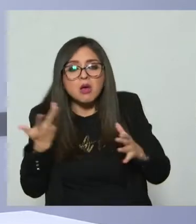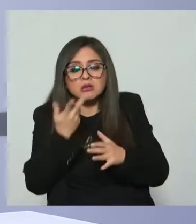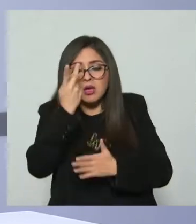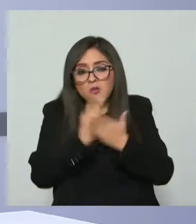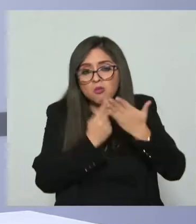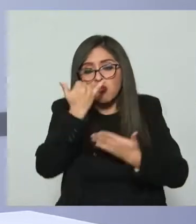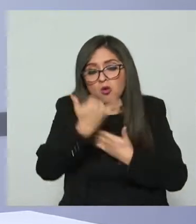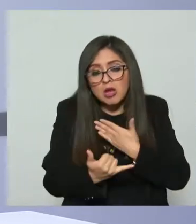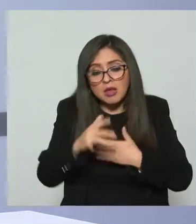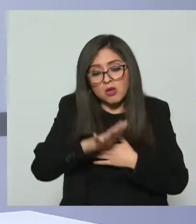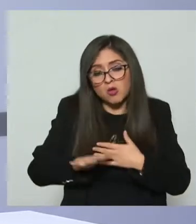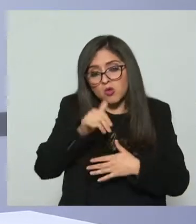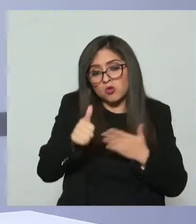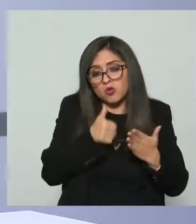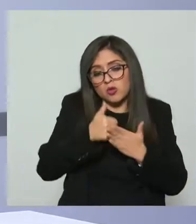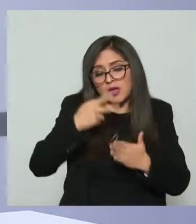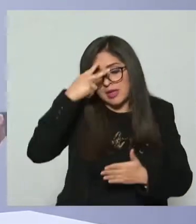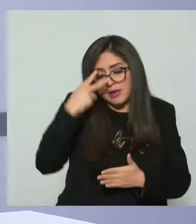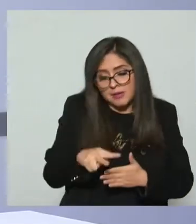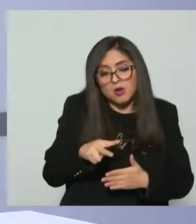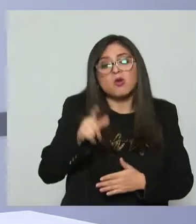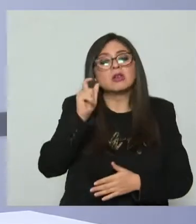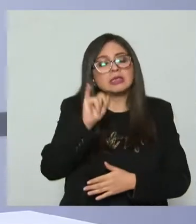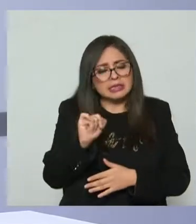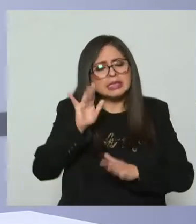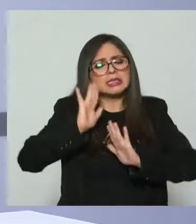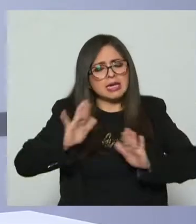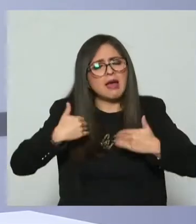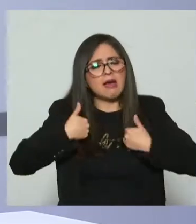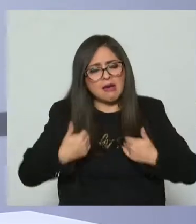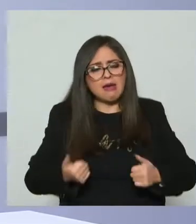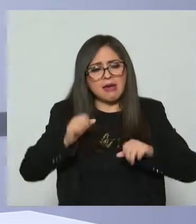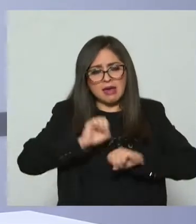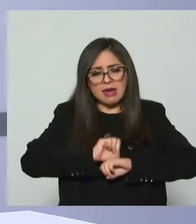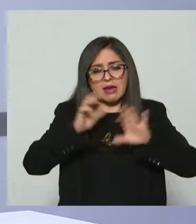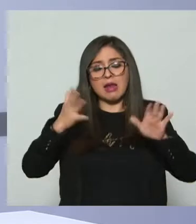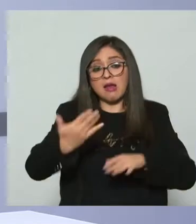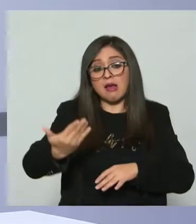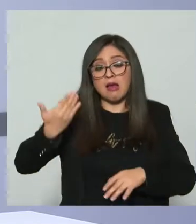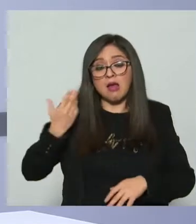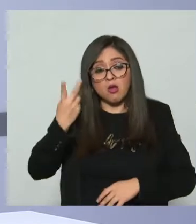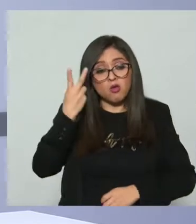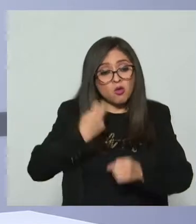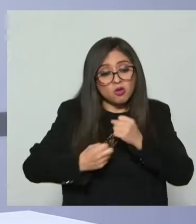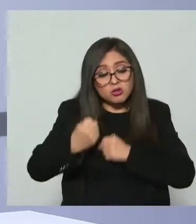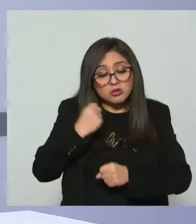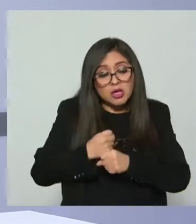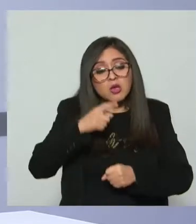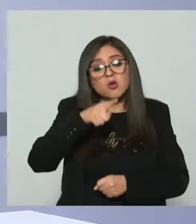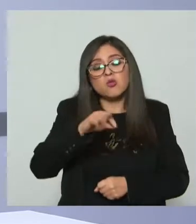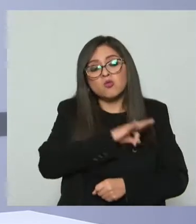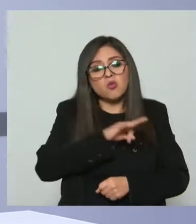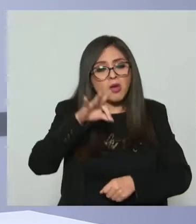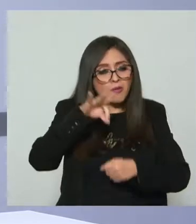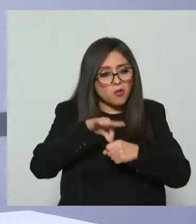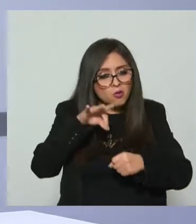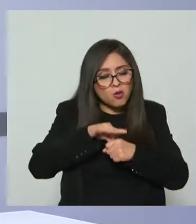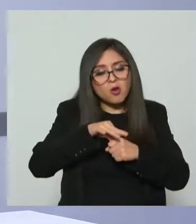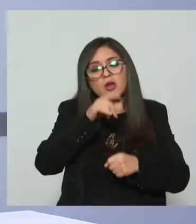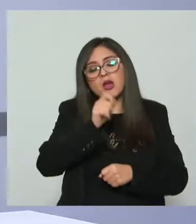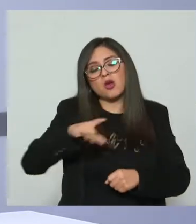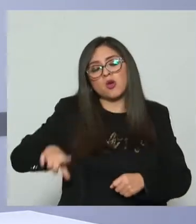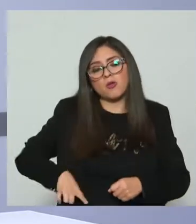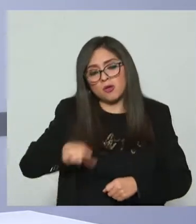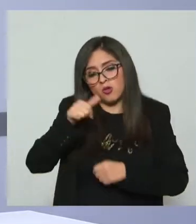ciudad. Tenemos claro que la ciudadanía hace ya 2 años votó por un proyecto, o sea, votó por el gobierno de la